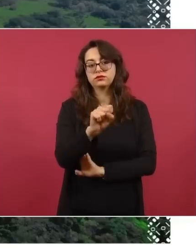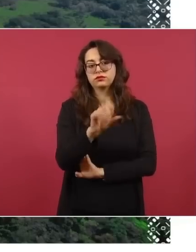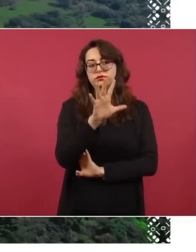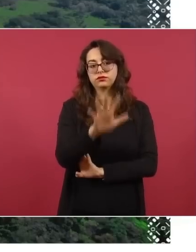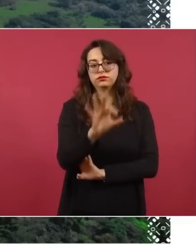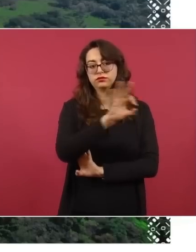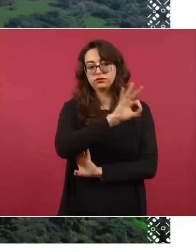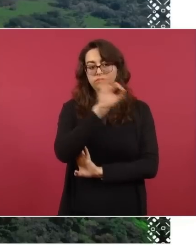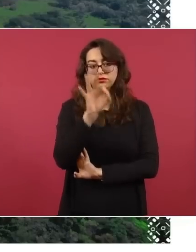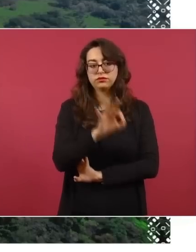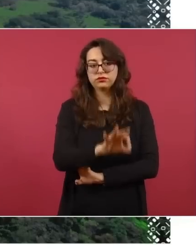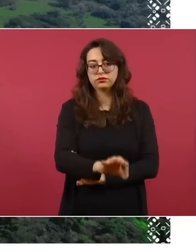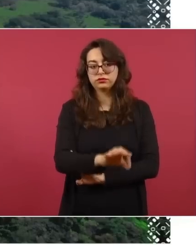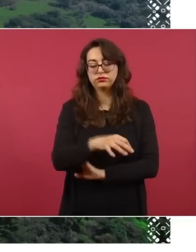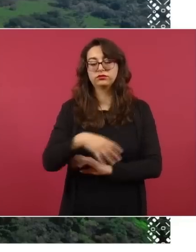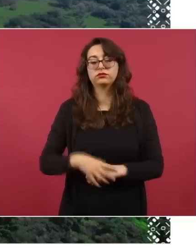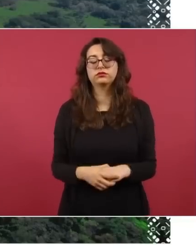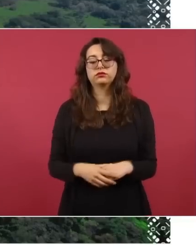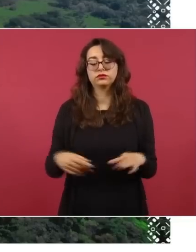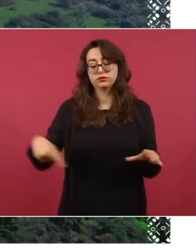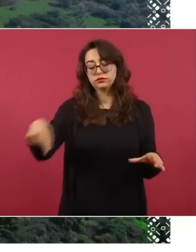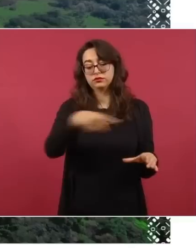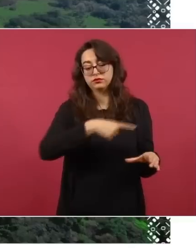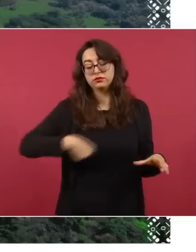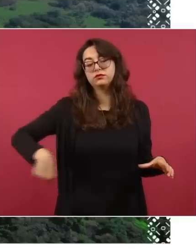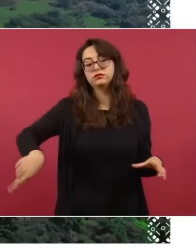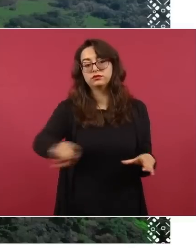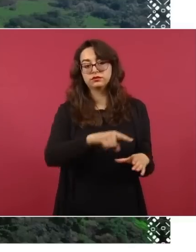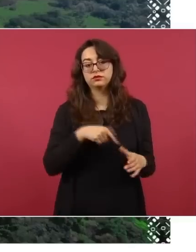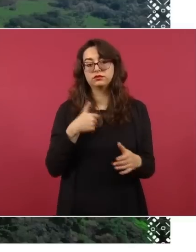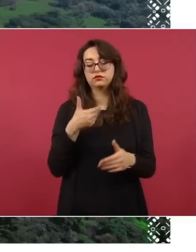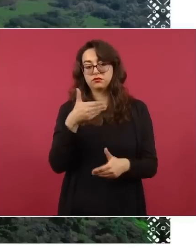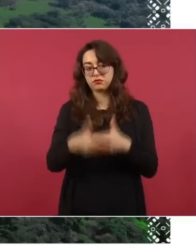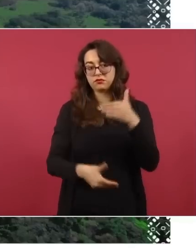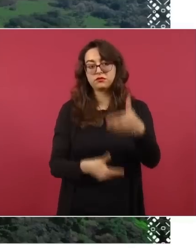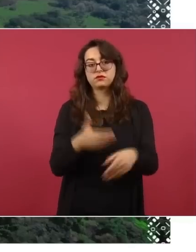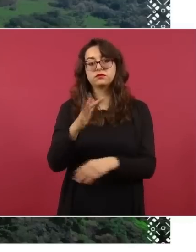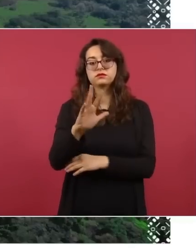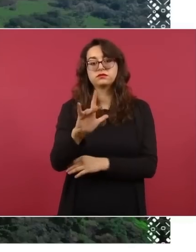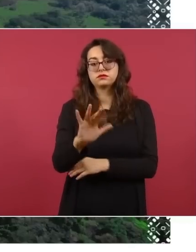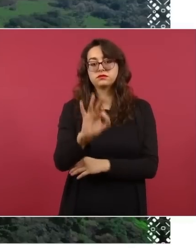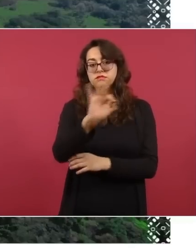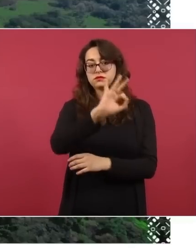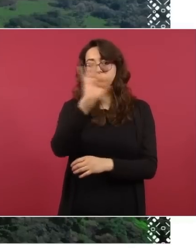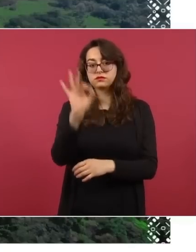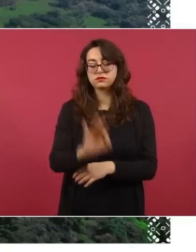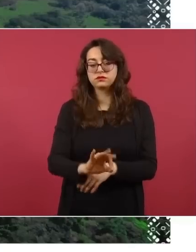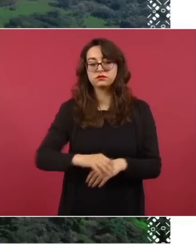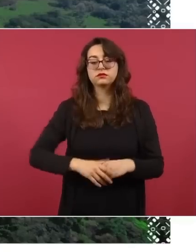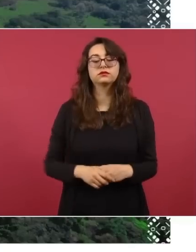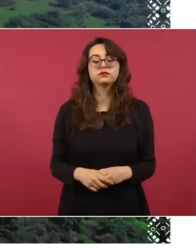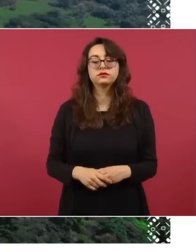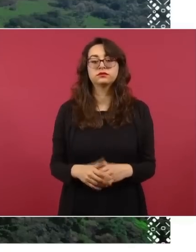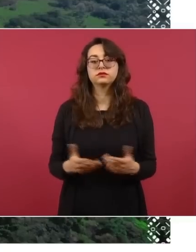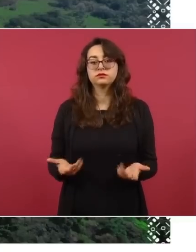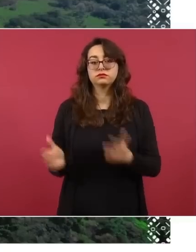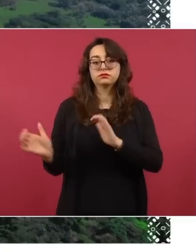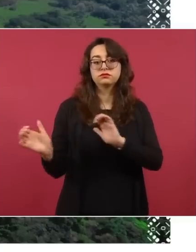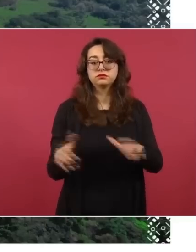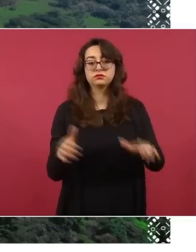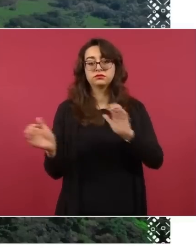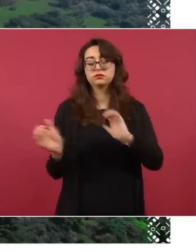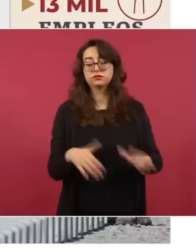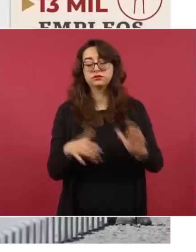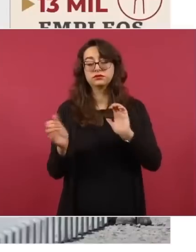de Palenque lleva un avance del 50 por ciento la obra del tren maya en el tramo ha generado 13.000